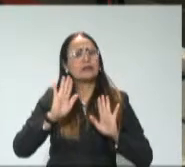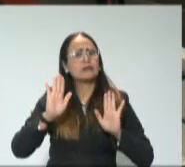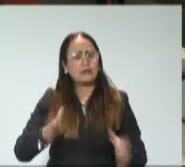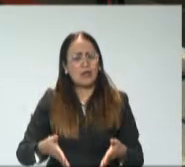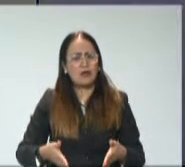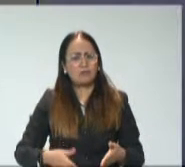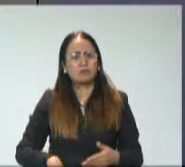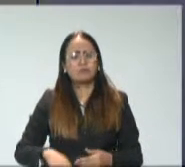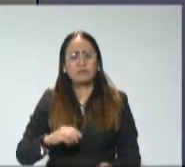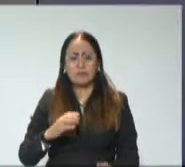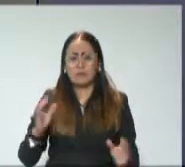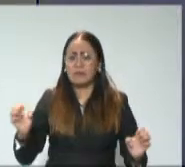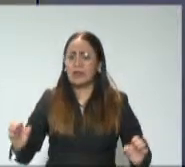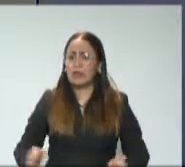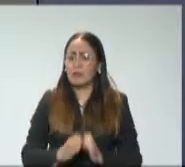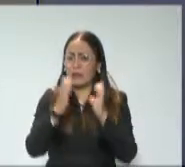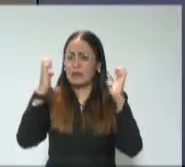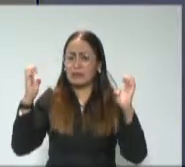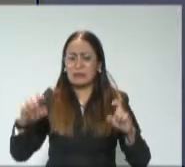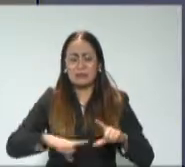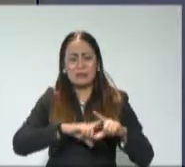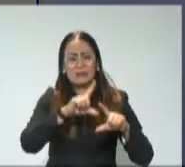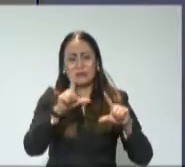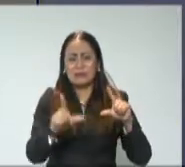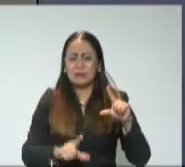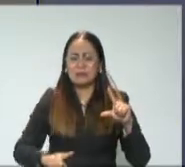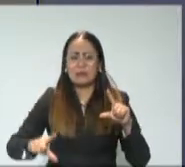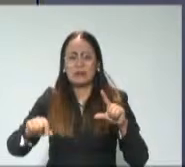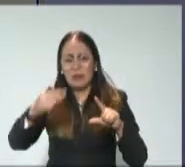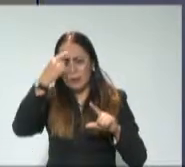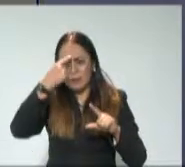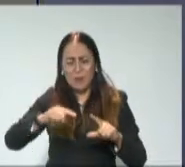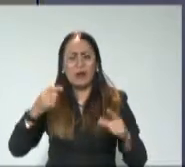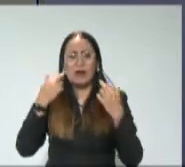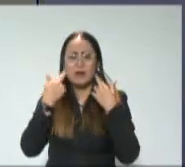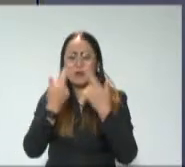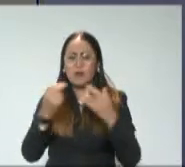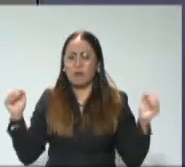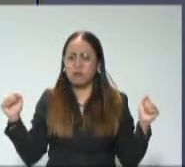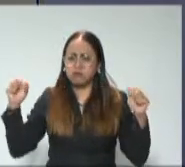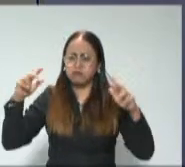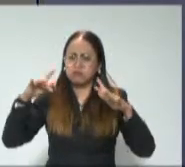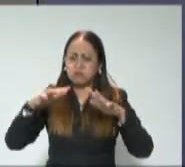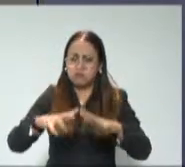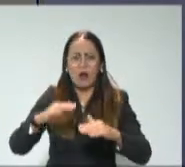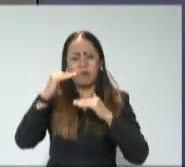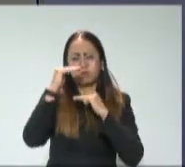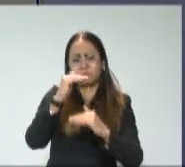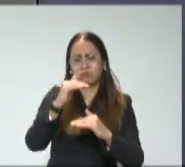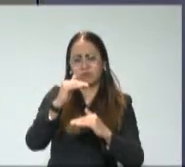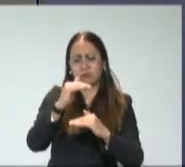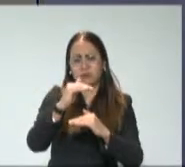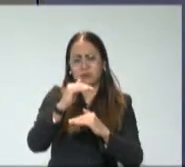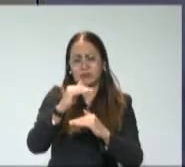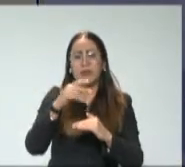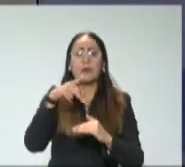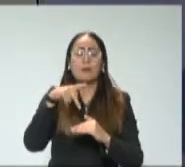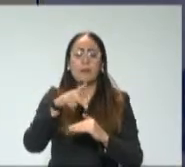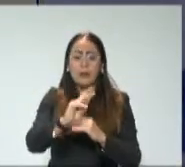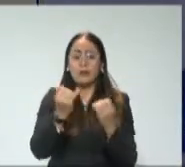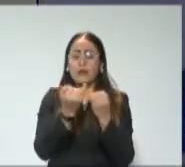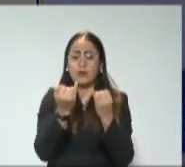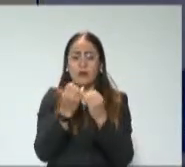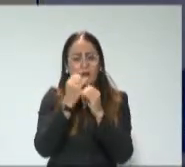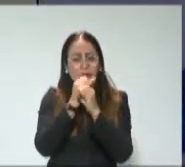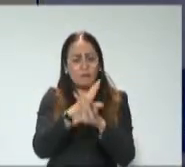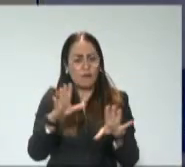decreto de emergencia territorial para que no hubiera reuniones de más de cierto número de personas Pero además hay otro dato